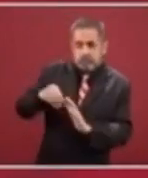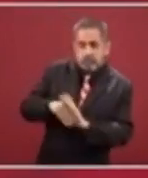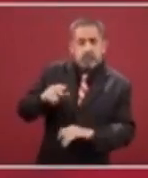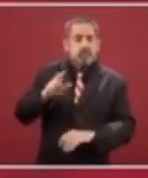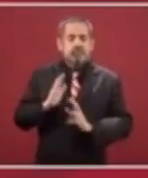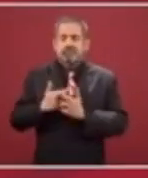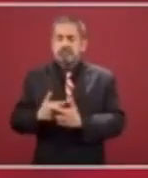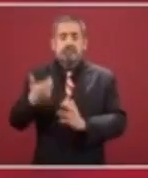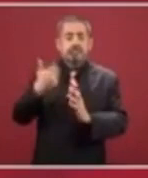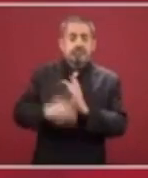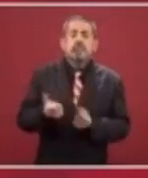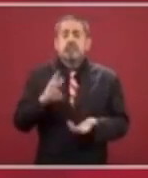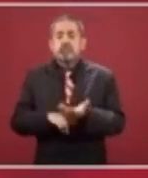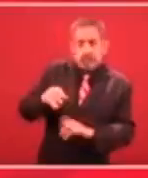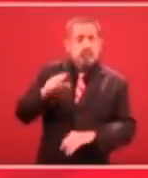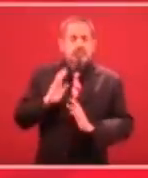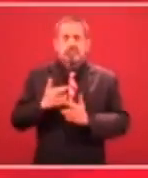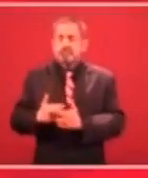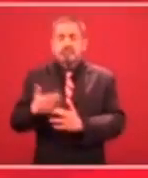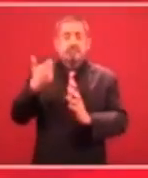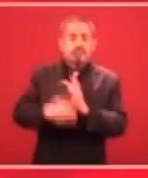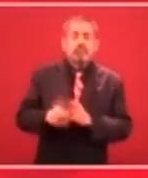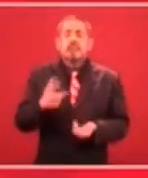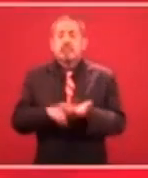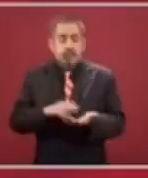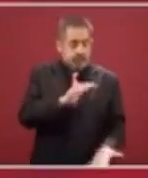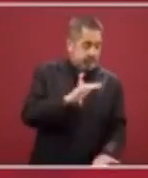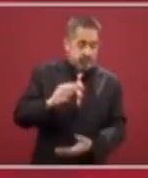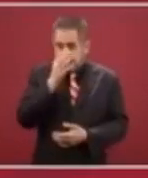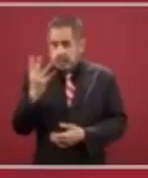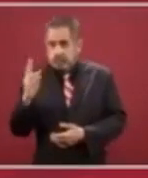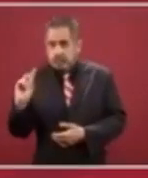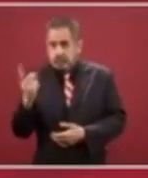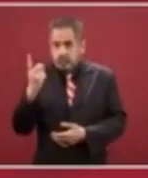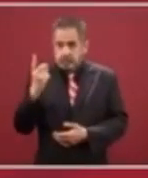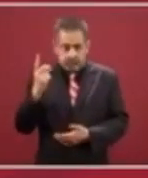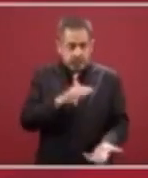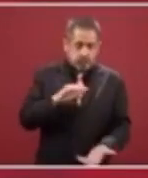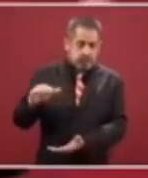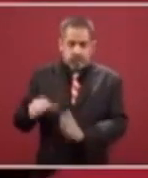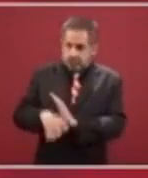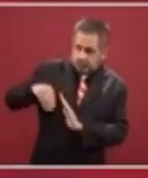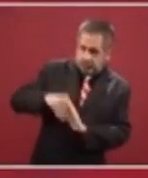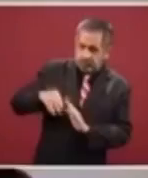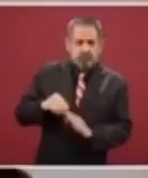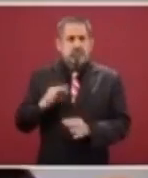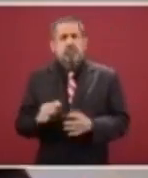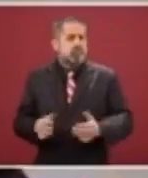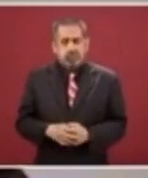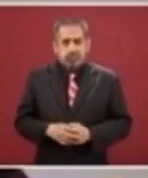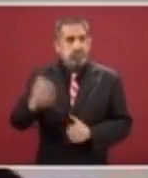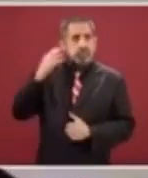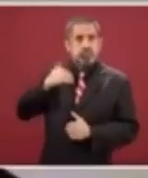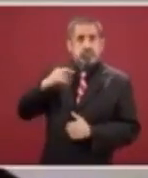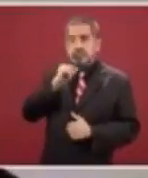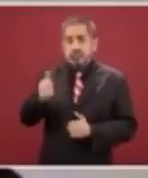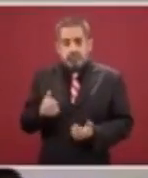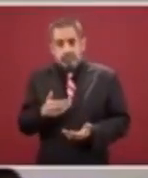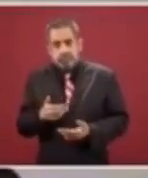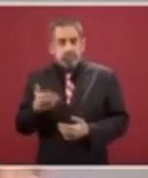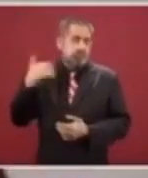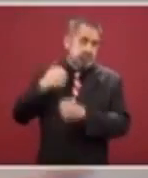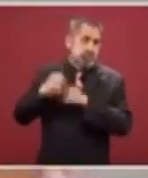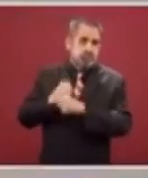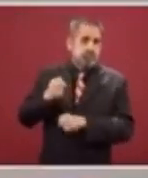costando $4 el barril. $4 el barril. Esto no se veía